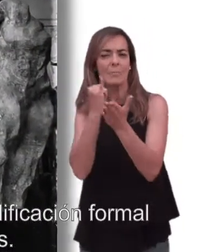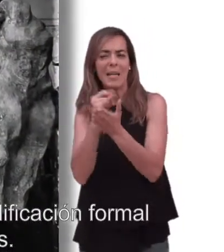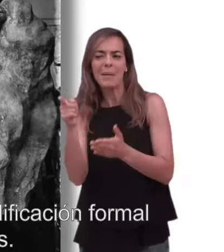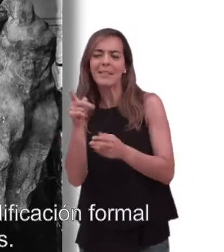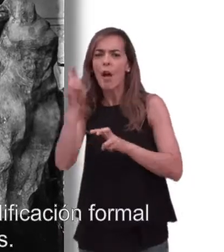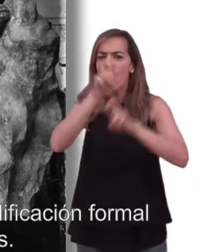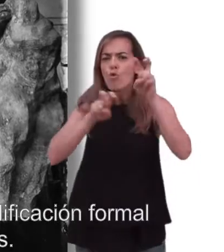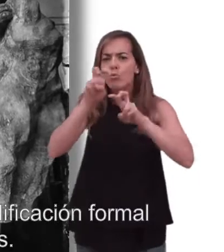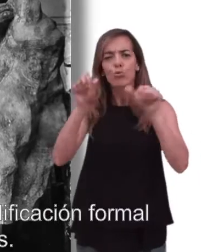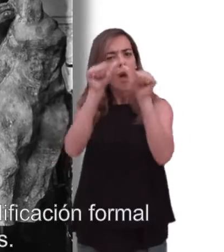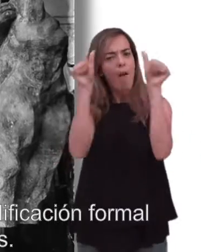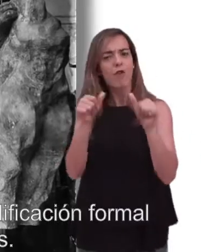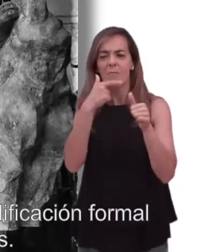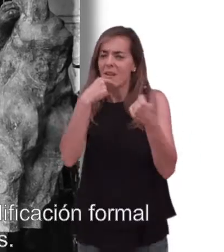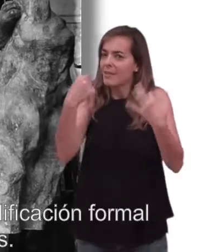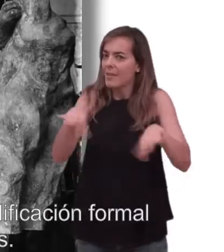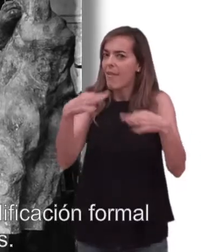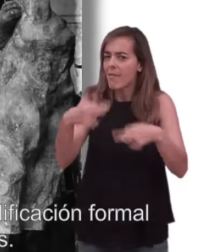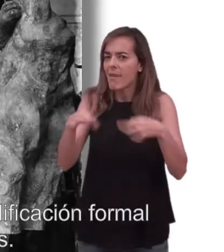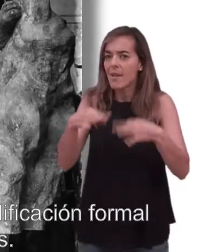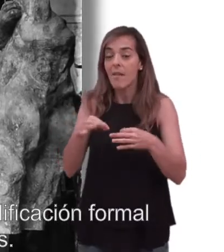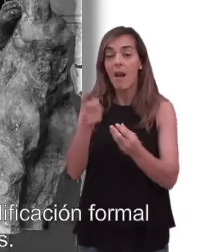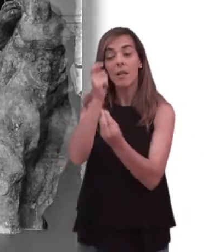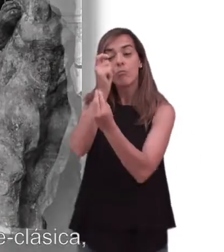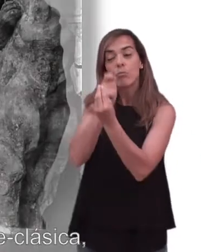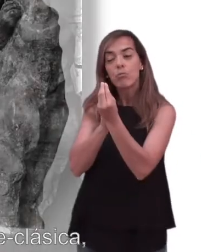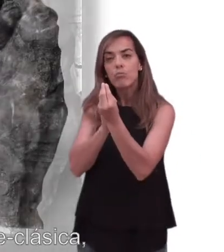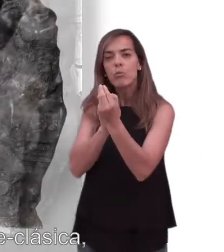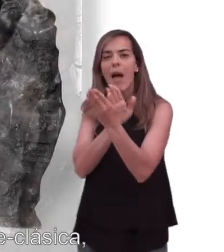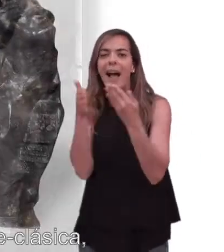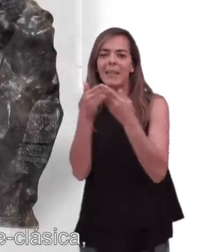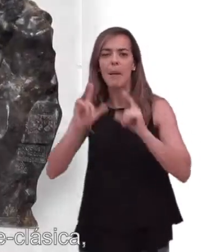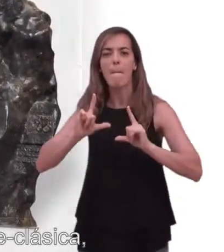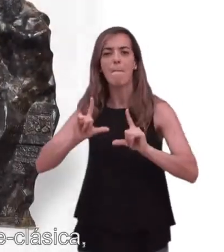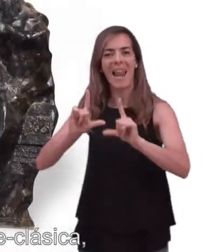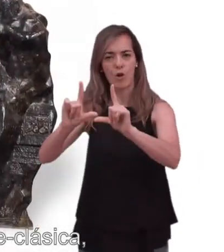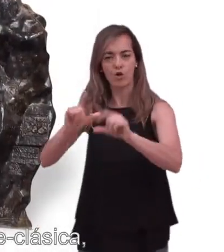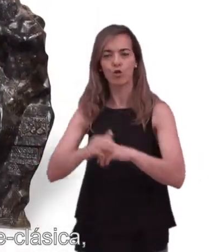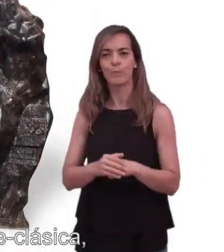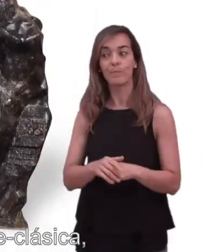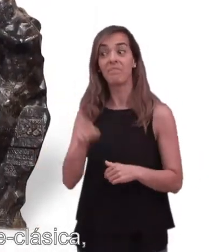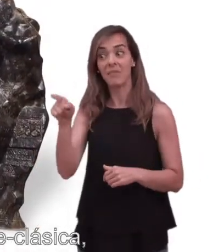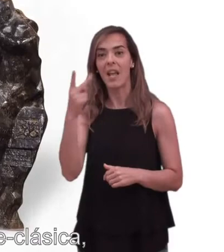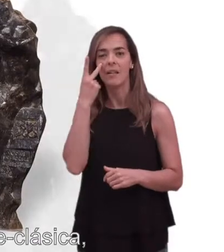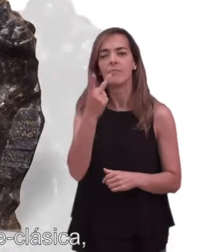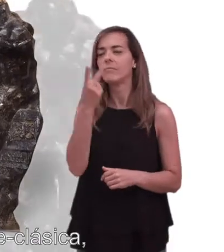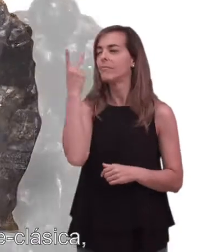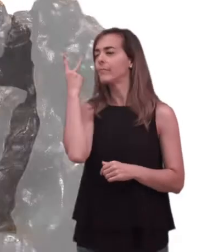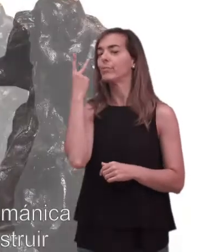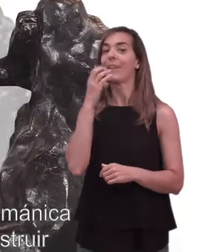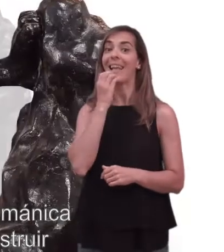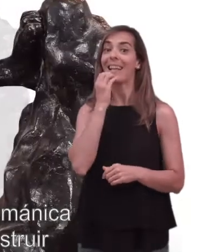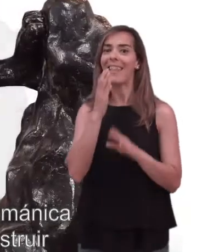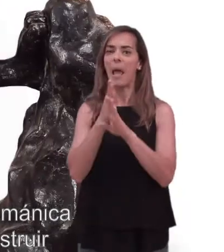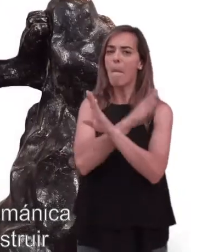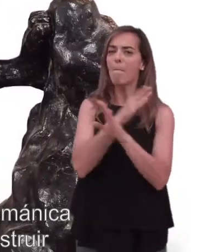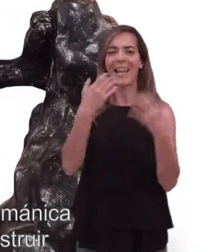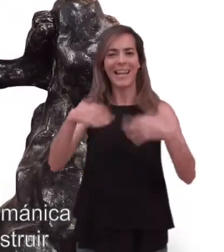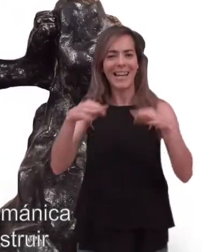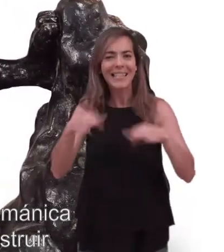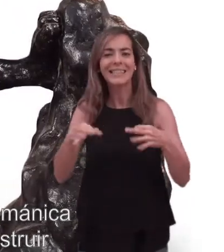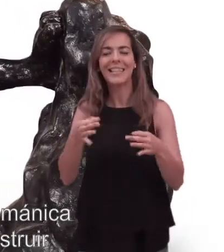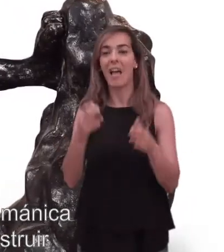simplificación formal y la construcción por planos. Su mirada viaja hasta la Grecia preclásica, la